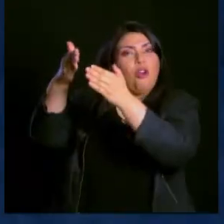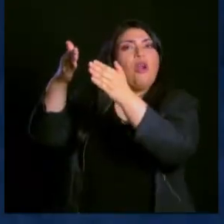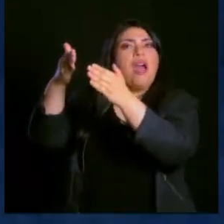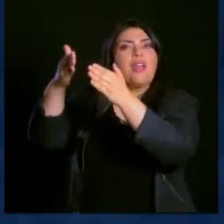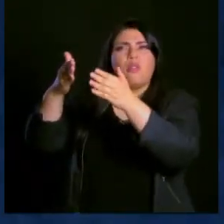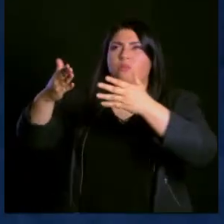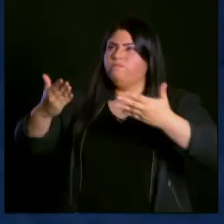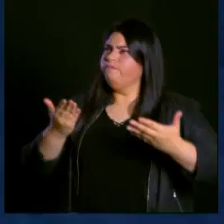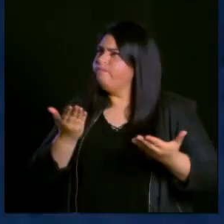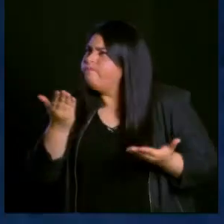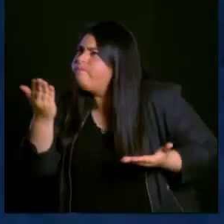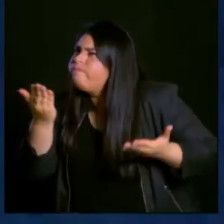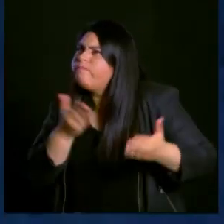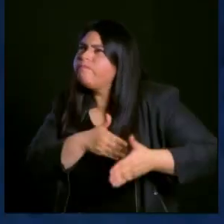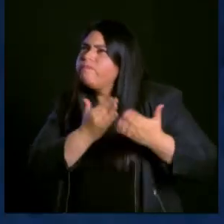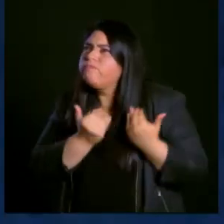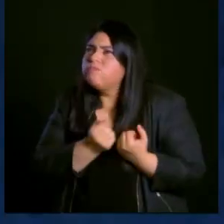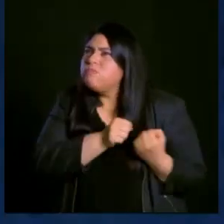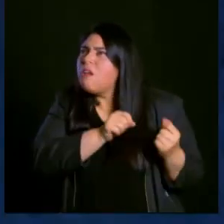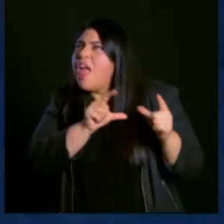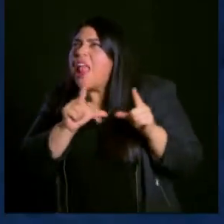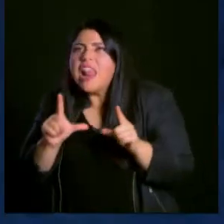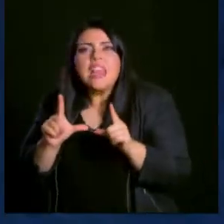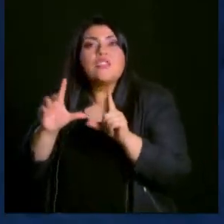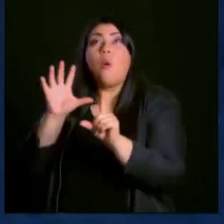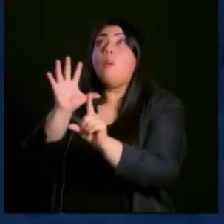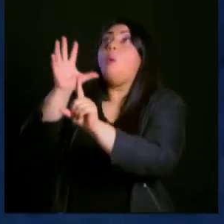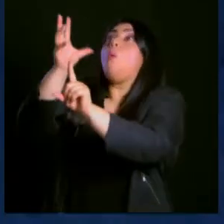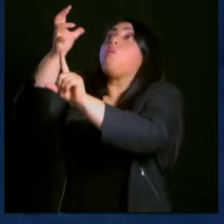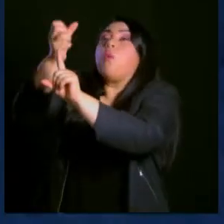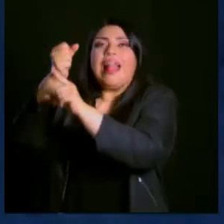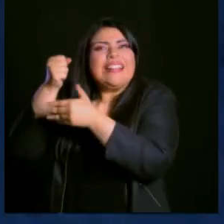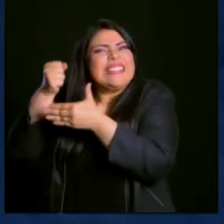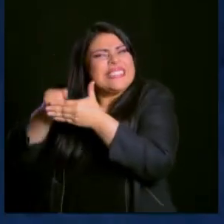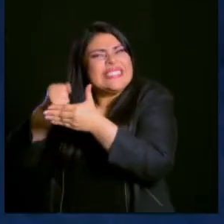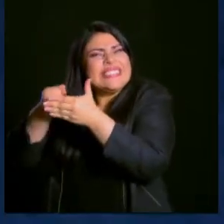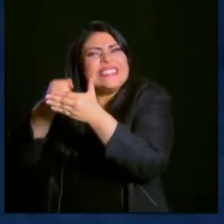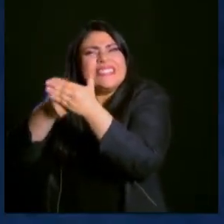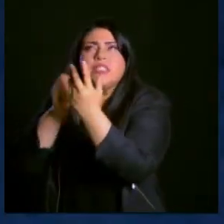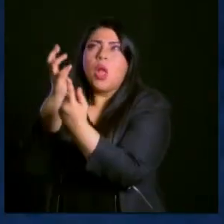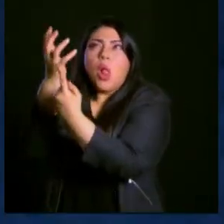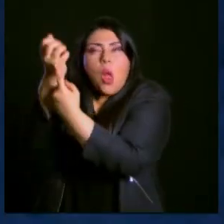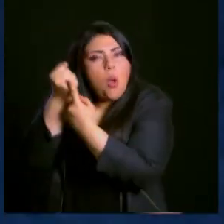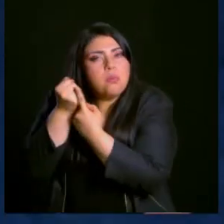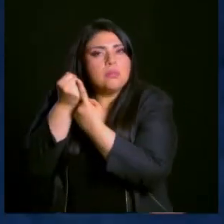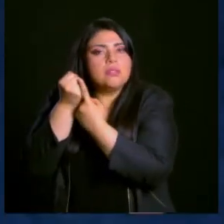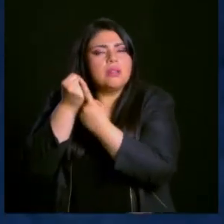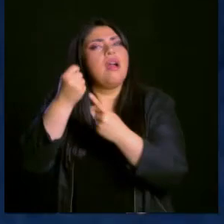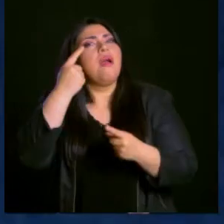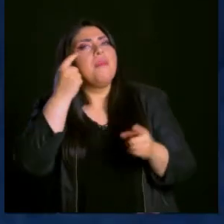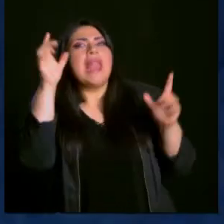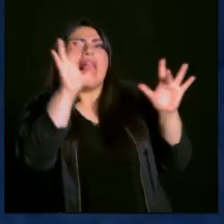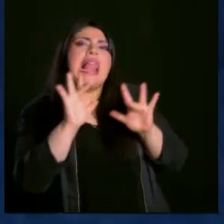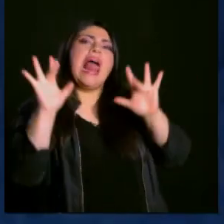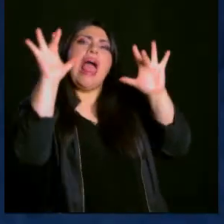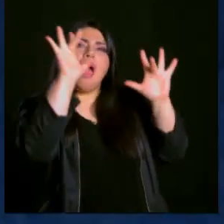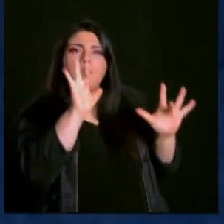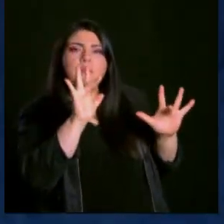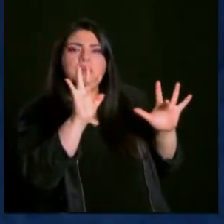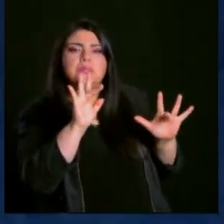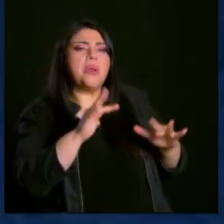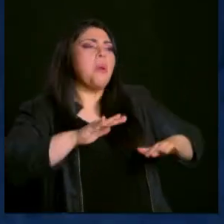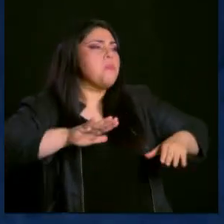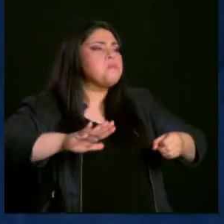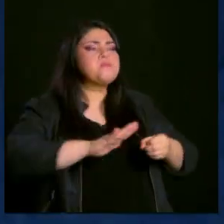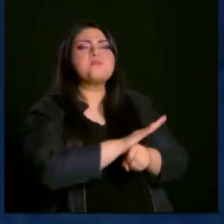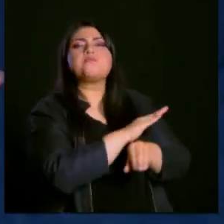disponer nuestro corazón para alcanzar esa gracia entonces mira la misericordia Quizás te pueda dar para lo que